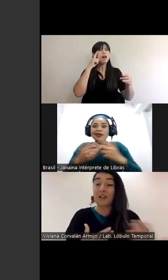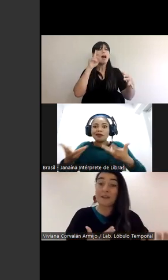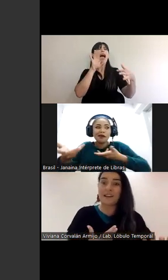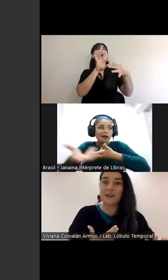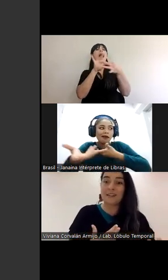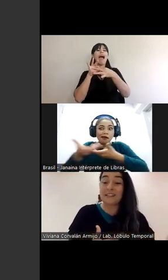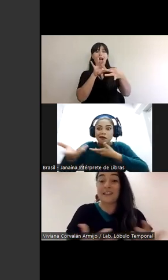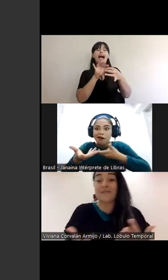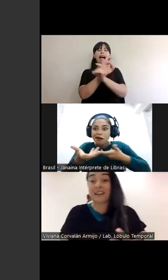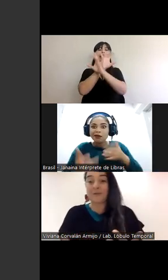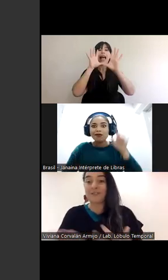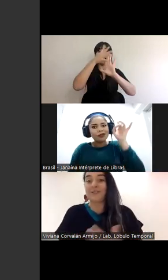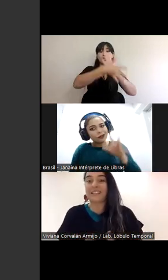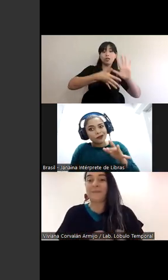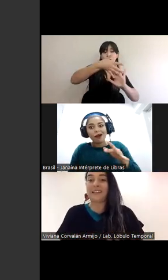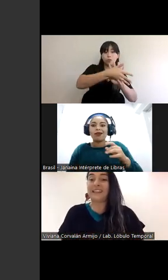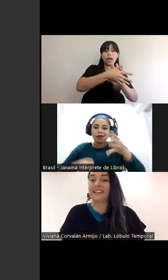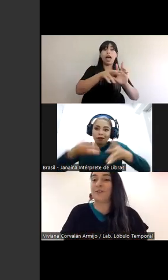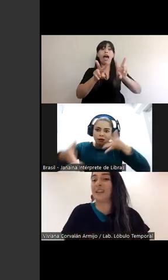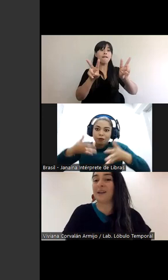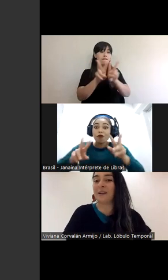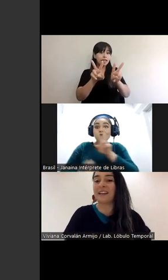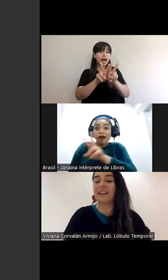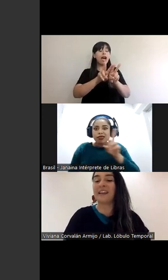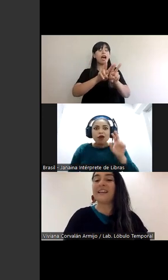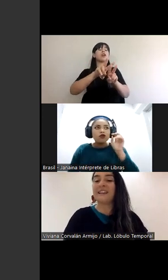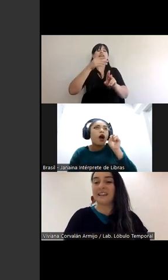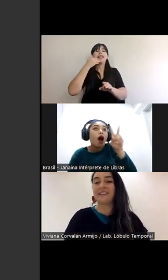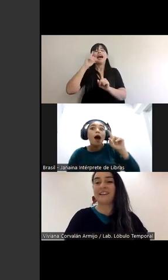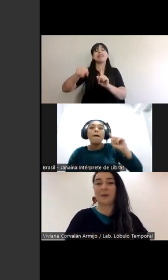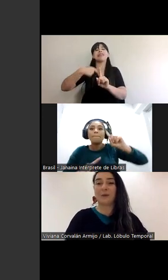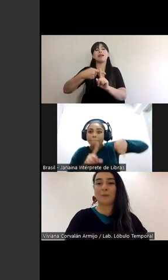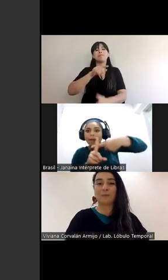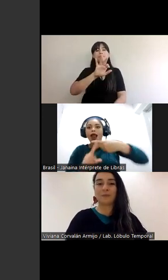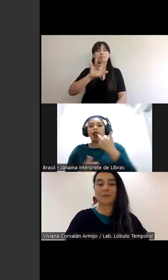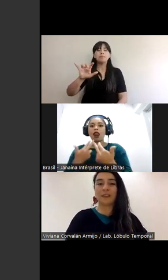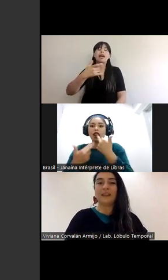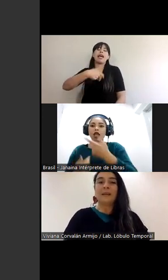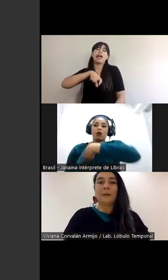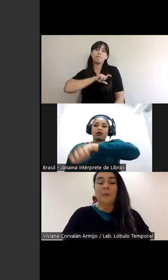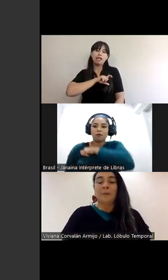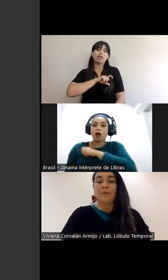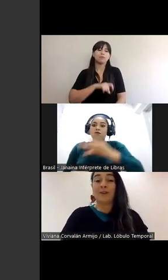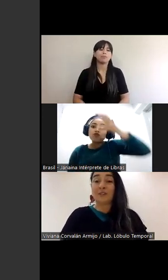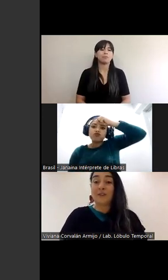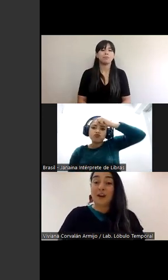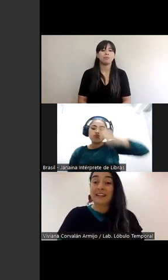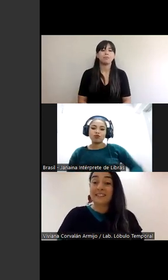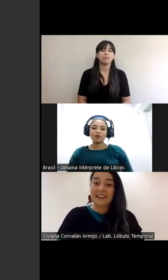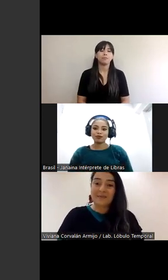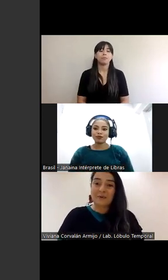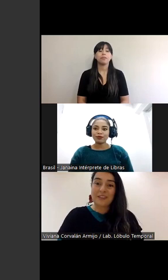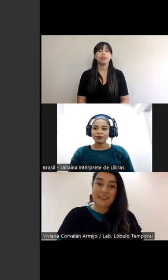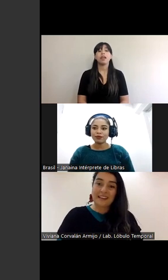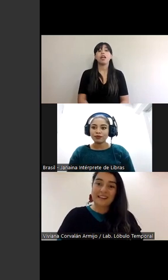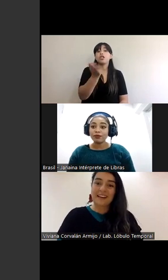Que no solamente es la lengua de señas y el vernáculo, sino que también está esta otra lengua que es el español. Bueno, nosotros vamos a